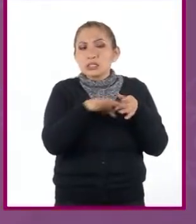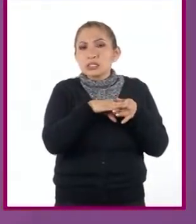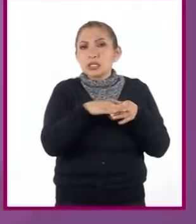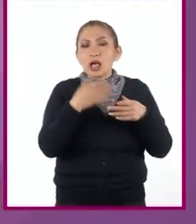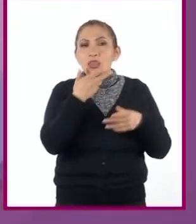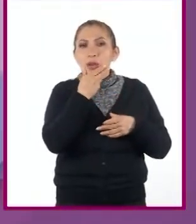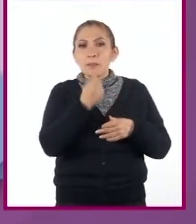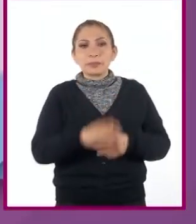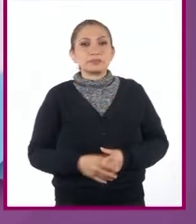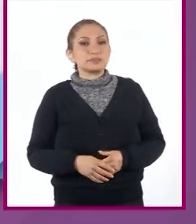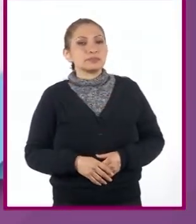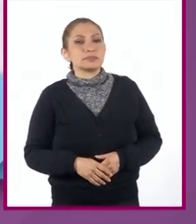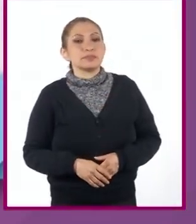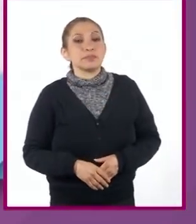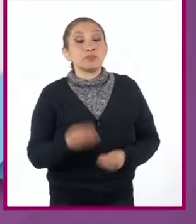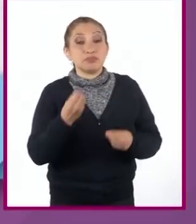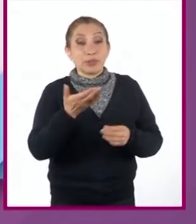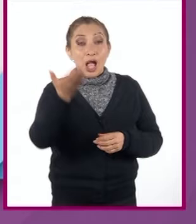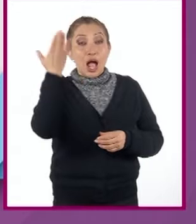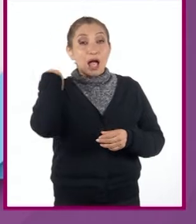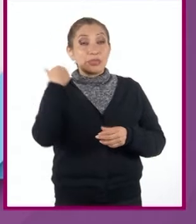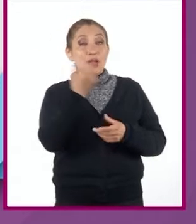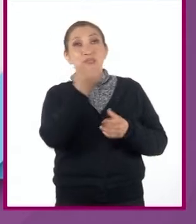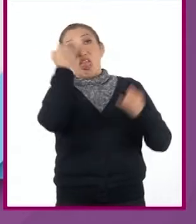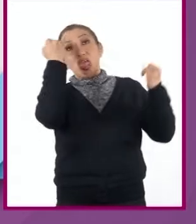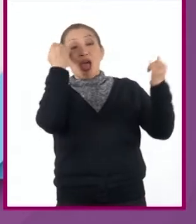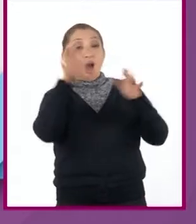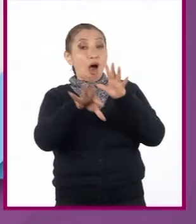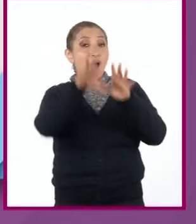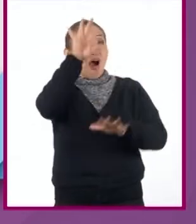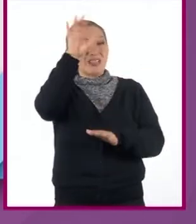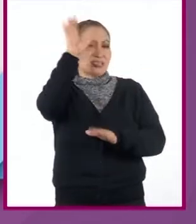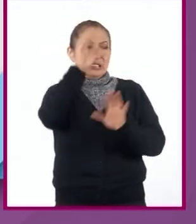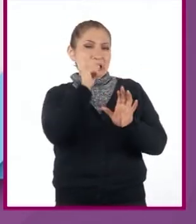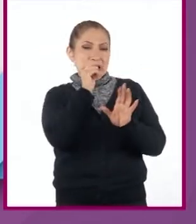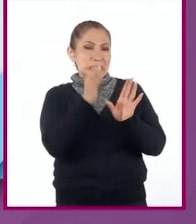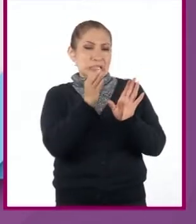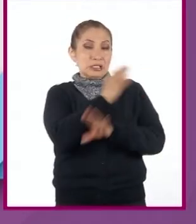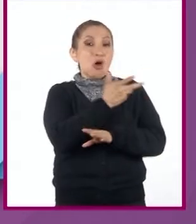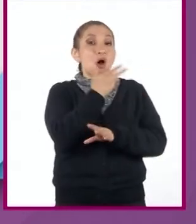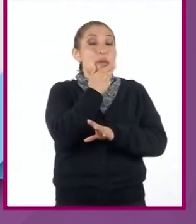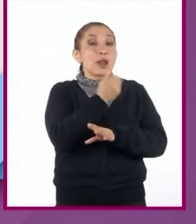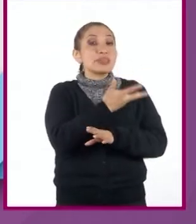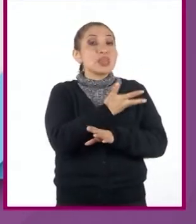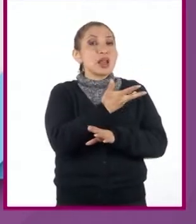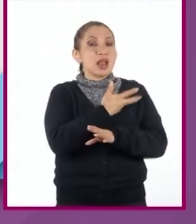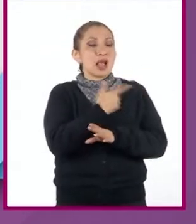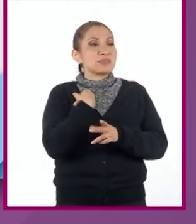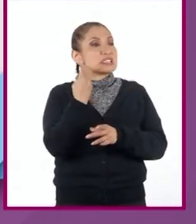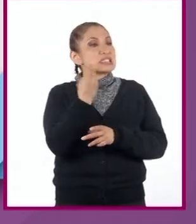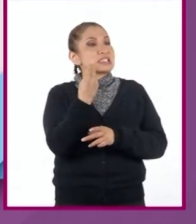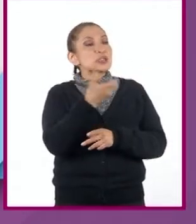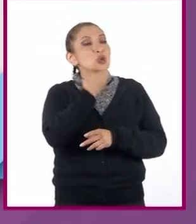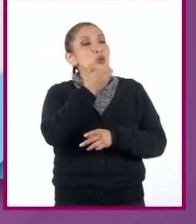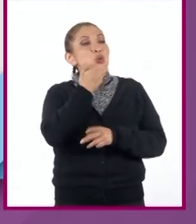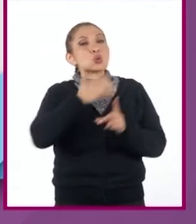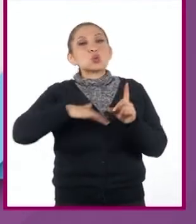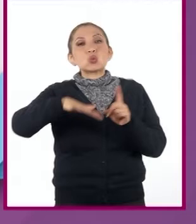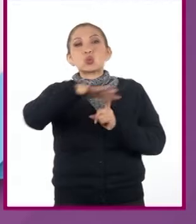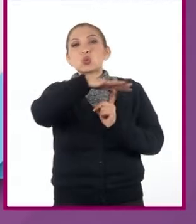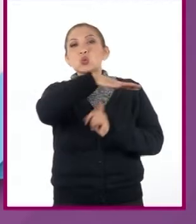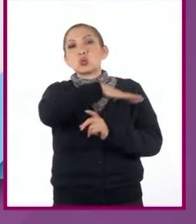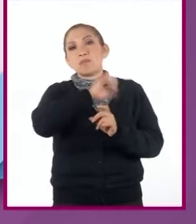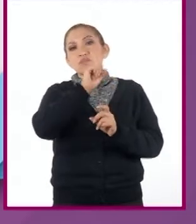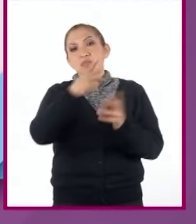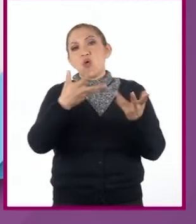hombre. Mucho antes de cualquier invento o descubrimiento científico, el hombre tenía la necesidad de adaptarse al ecosistema del